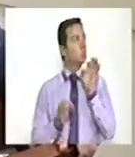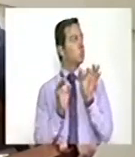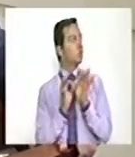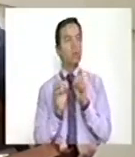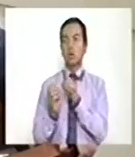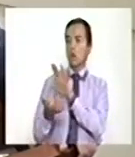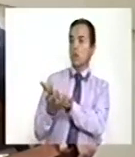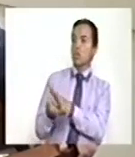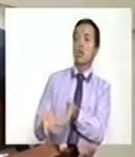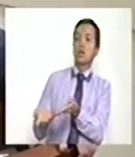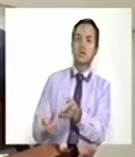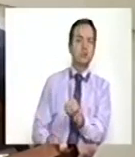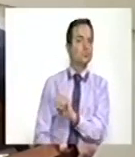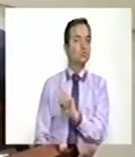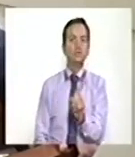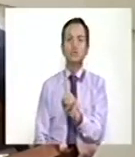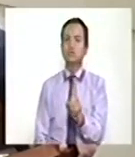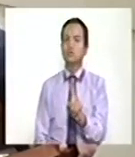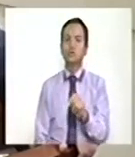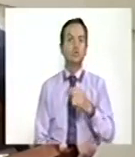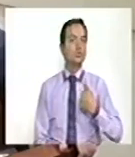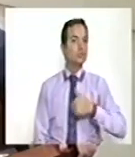que trabajamos arduamente para darles